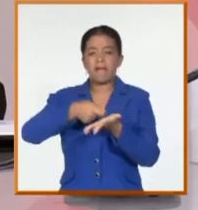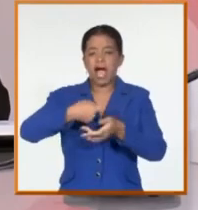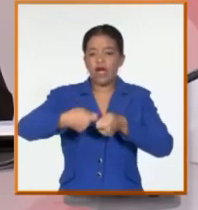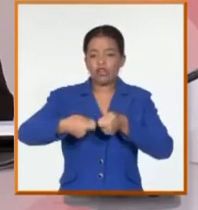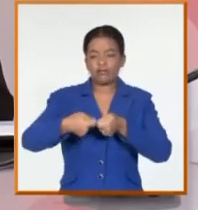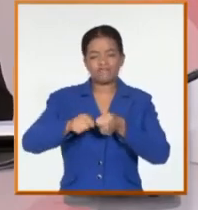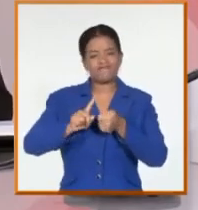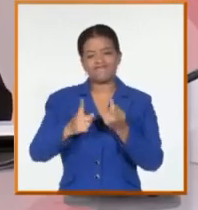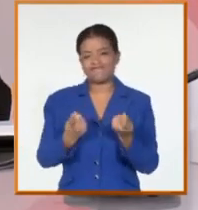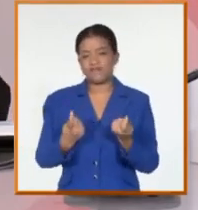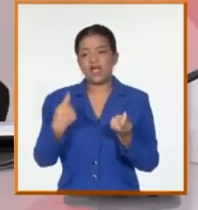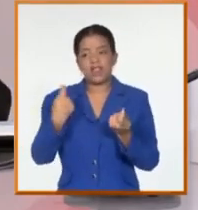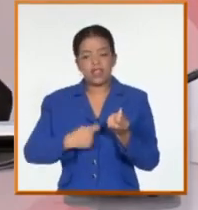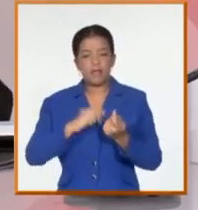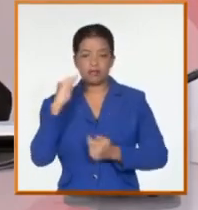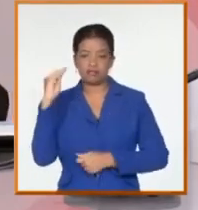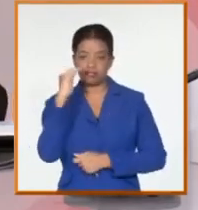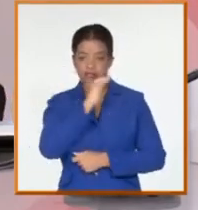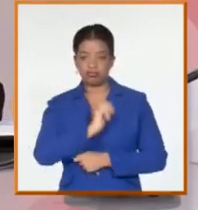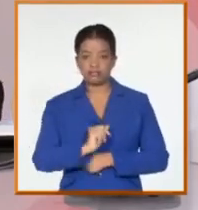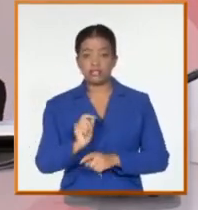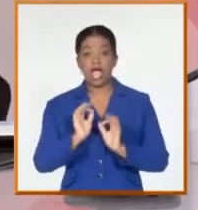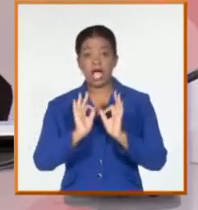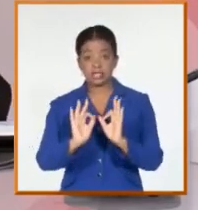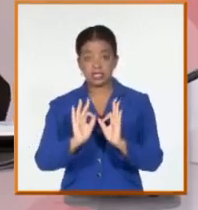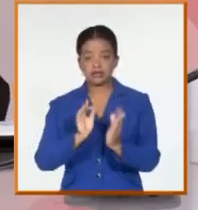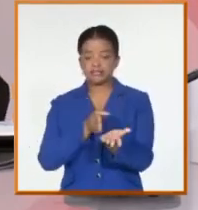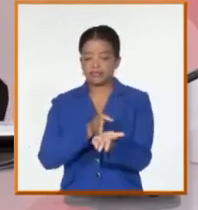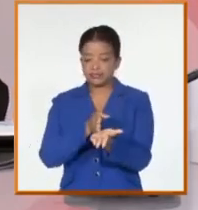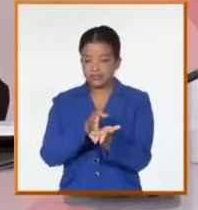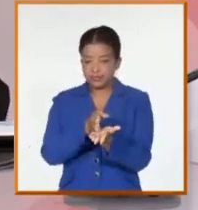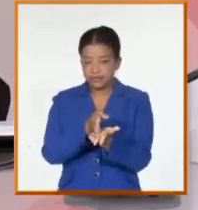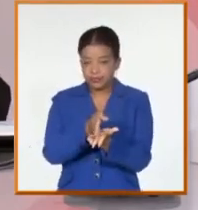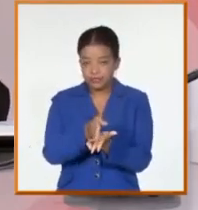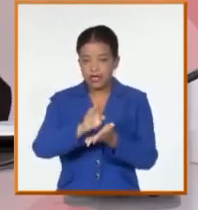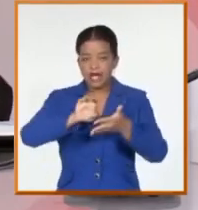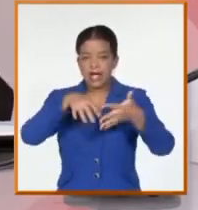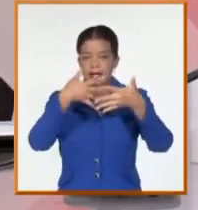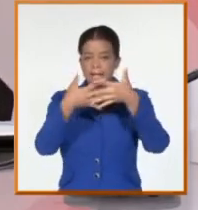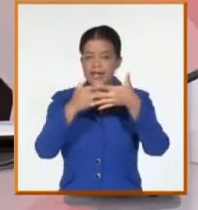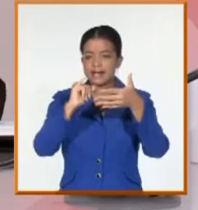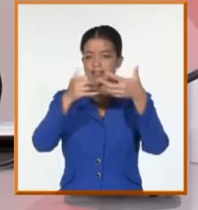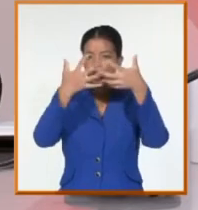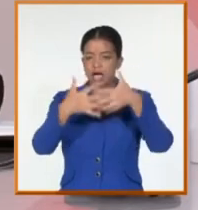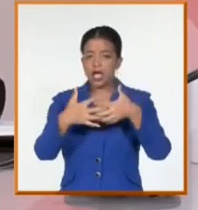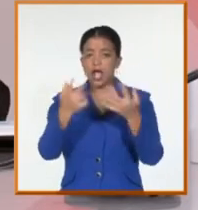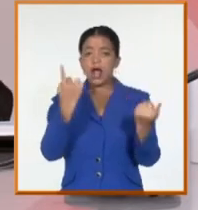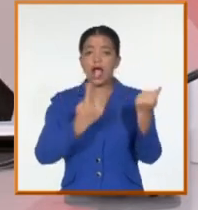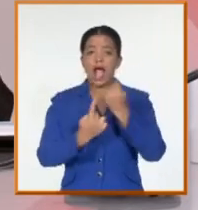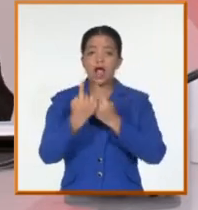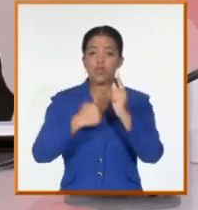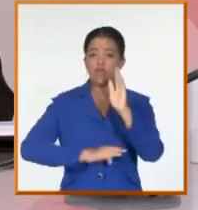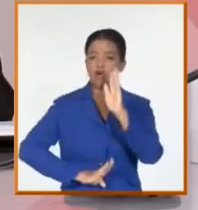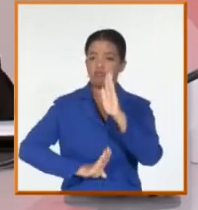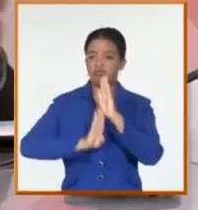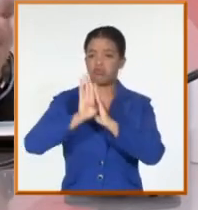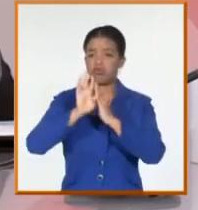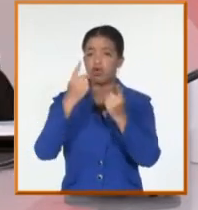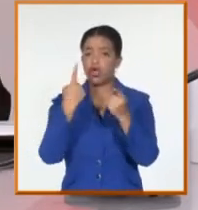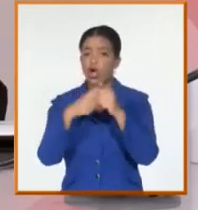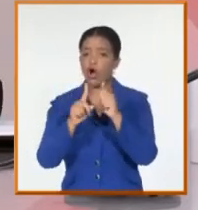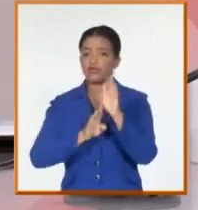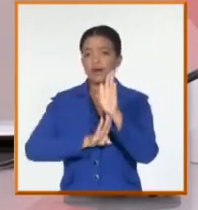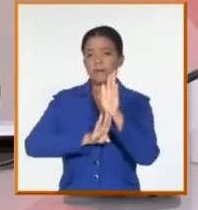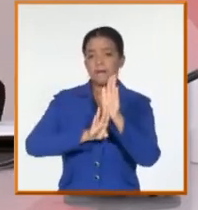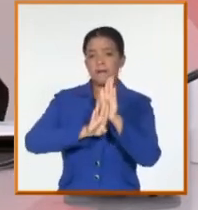digitales en nuestro país así ese camino pues se han empeñado las instituciones unas más avanzadas que otras horas con más resultados que otras